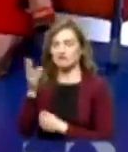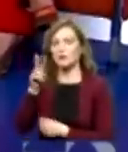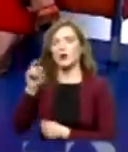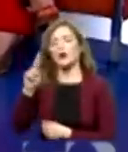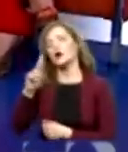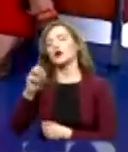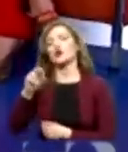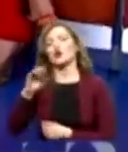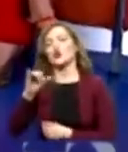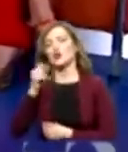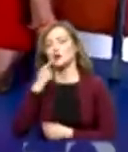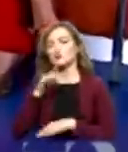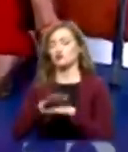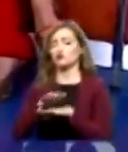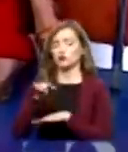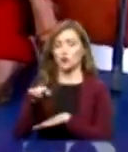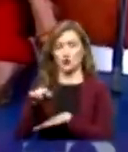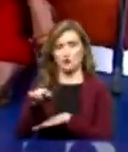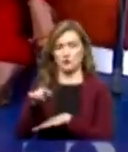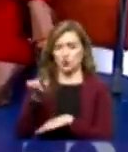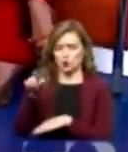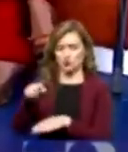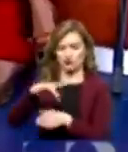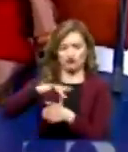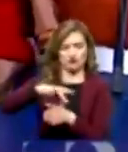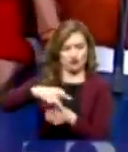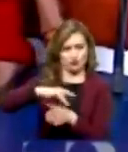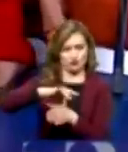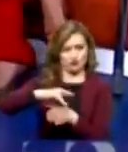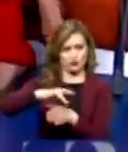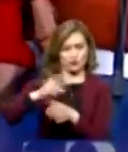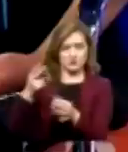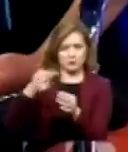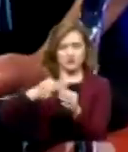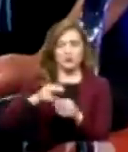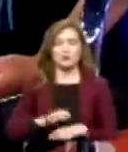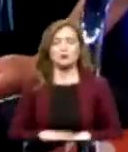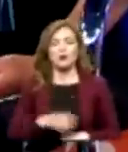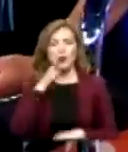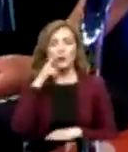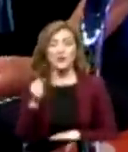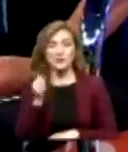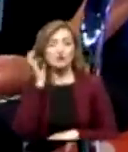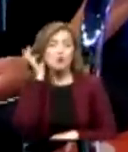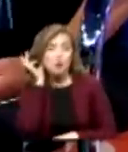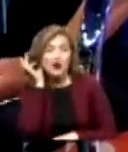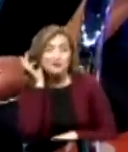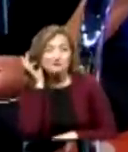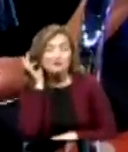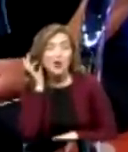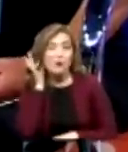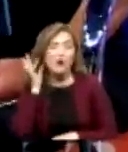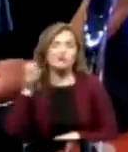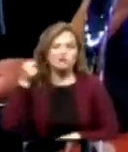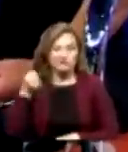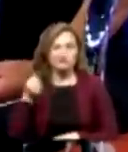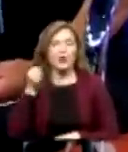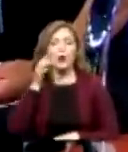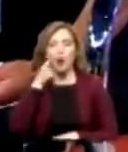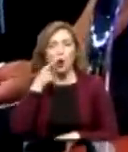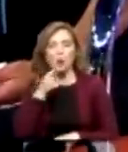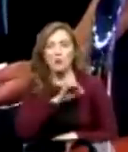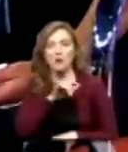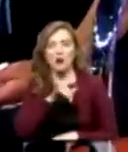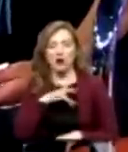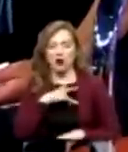culpa, tú te arriesgaste, tú te expusiste. El machismo no es solo de hombres, ¿no? El machismo también está a veces